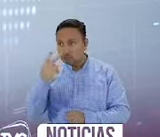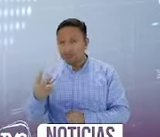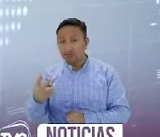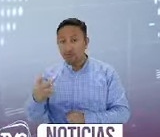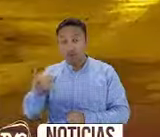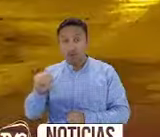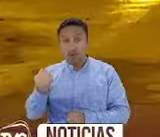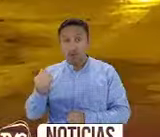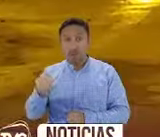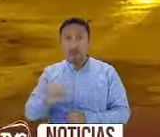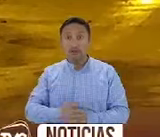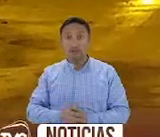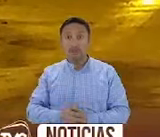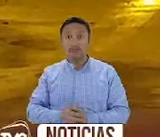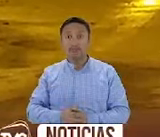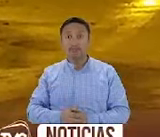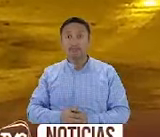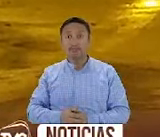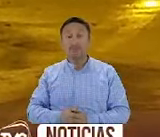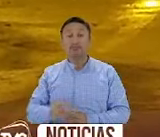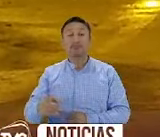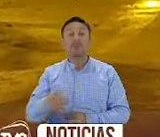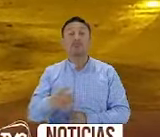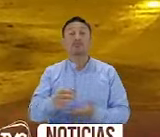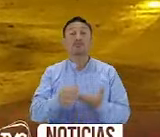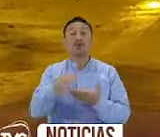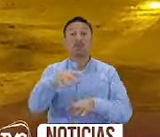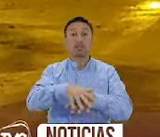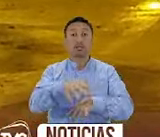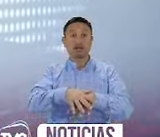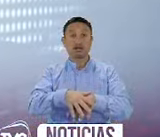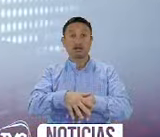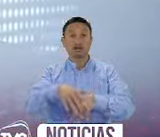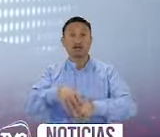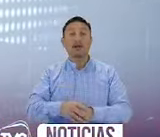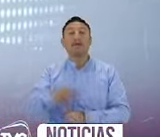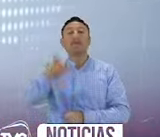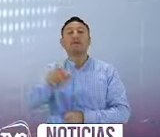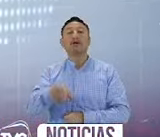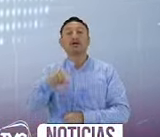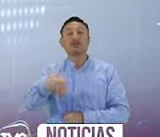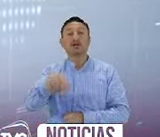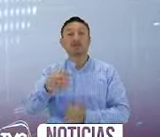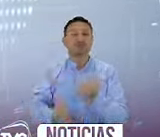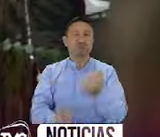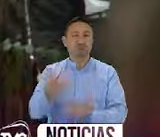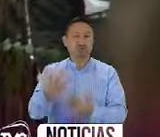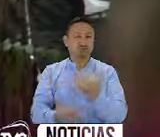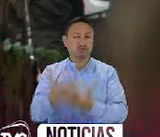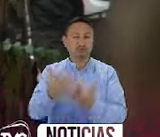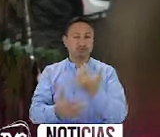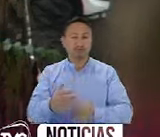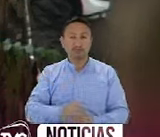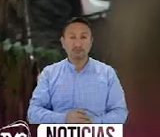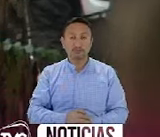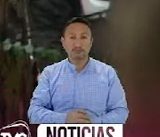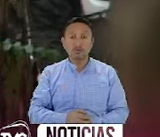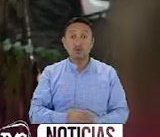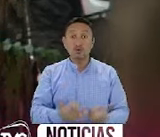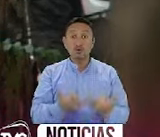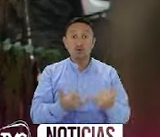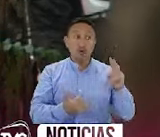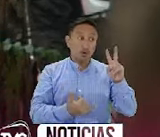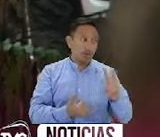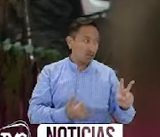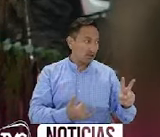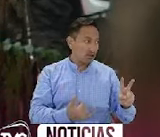barrio Urcesa 2, sector 1 del cantón Machala, donde asesinaron y quemaron a una persona. Y la mañana de este viernes, otra macabra